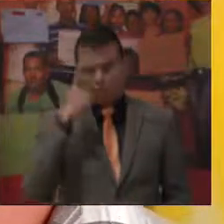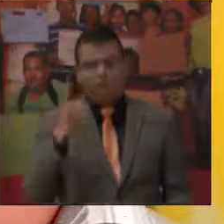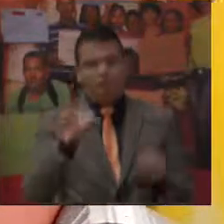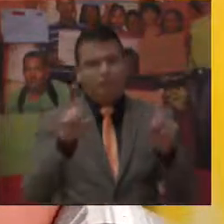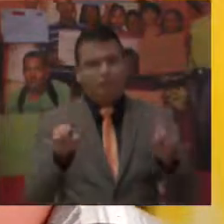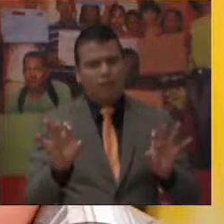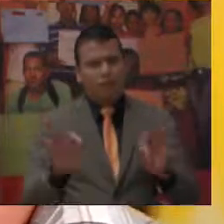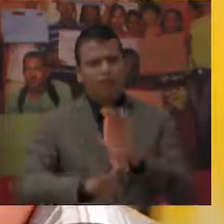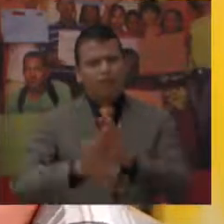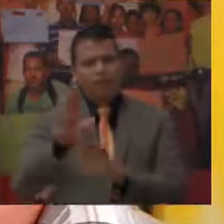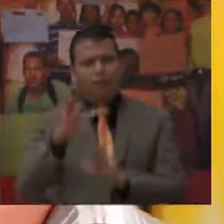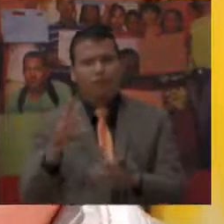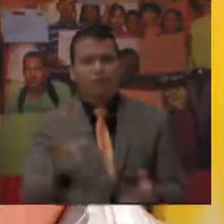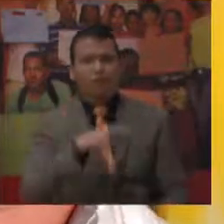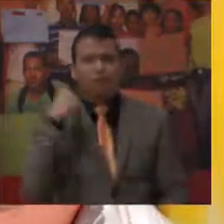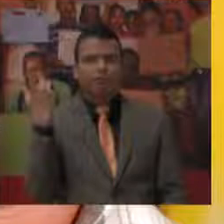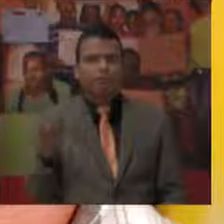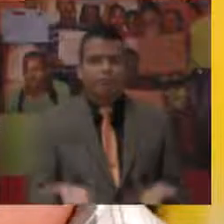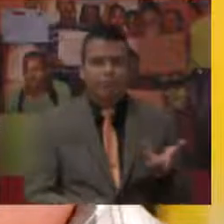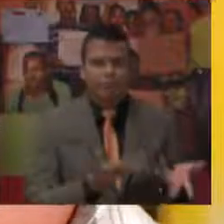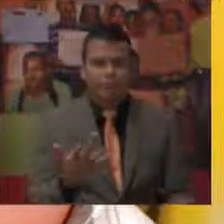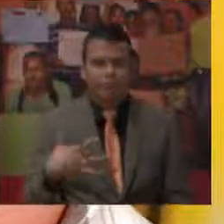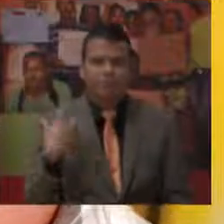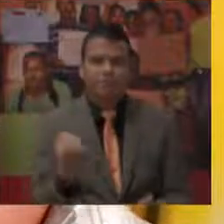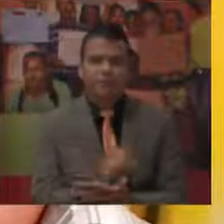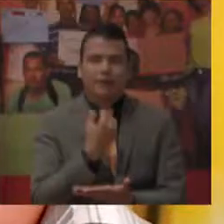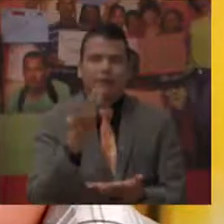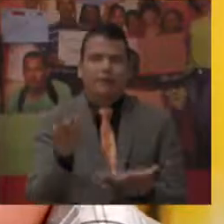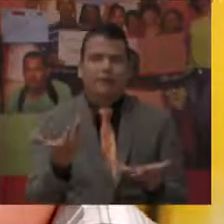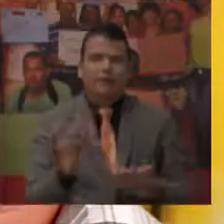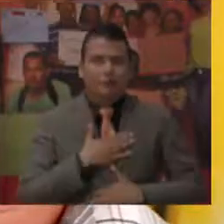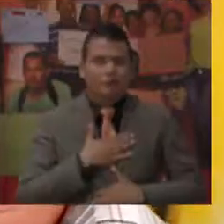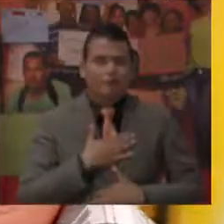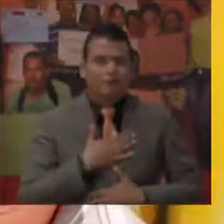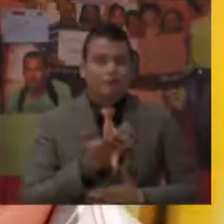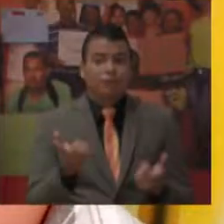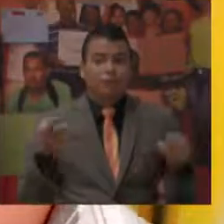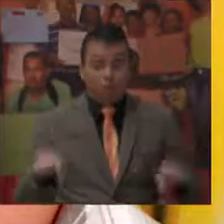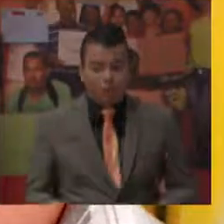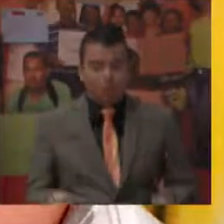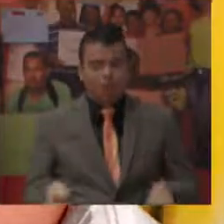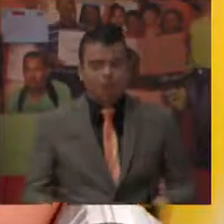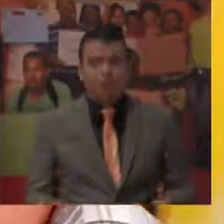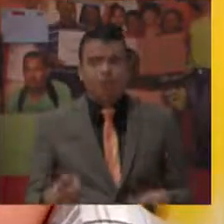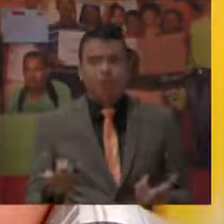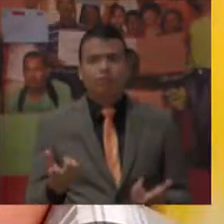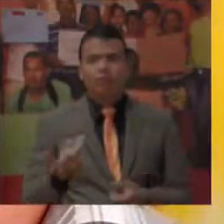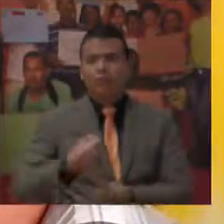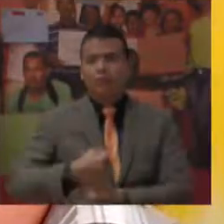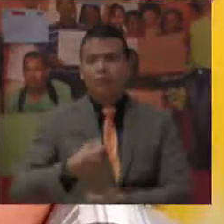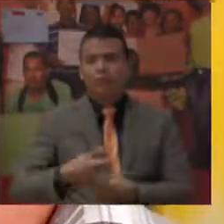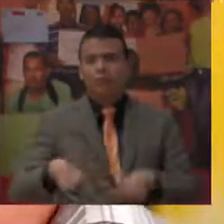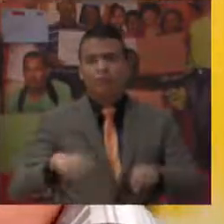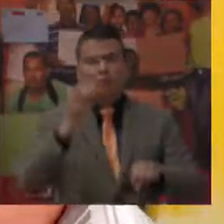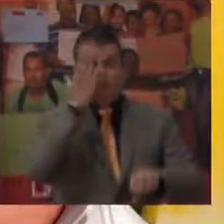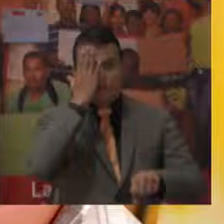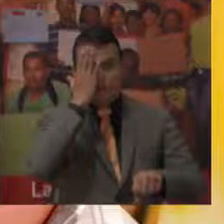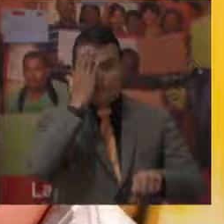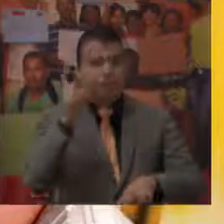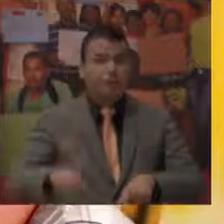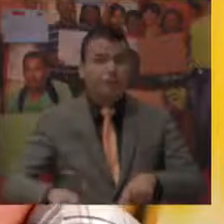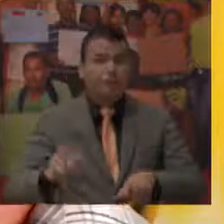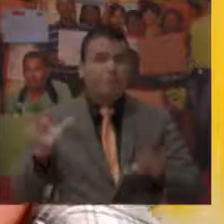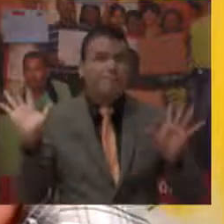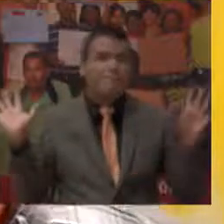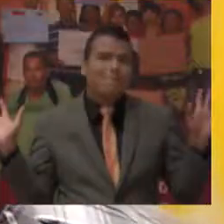pues lamentablemente le digo que me siento un poco frustrado porque hoy me toca ejercer el mototaxismo y pues